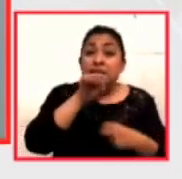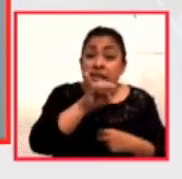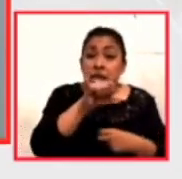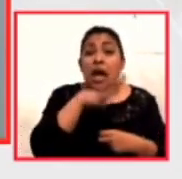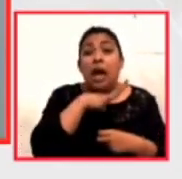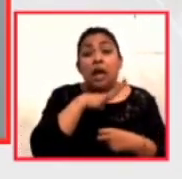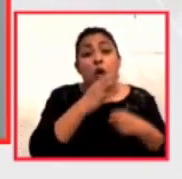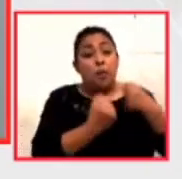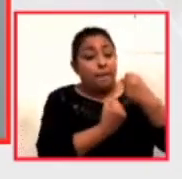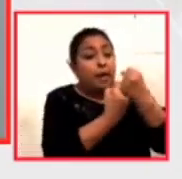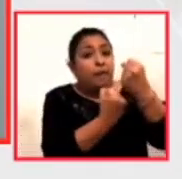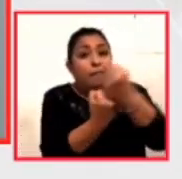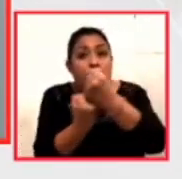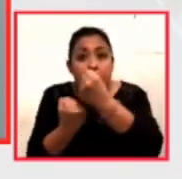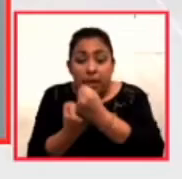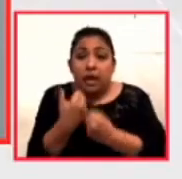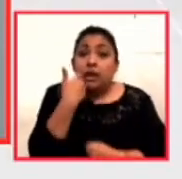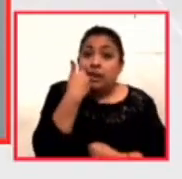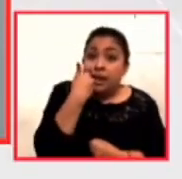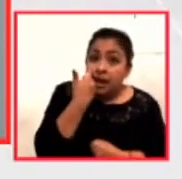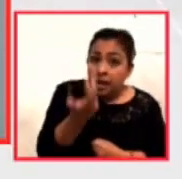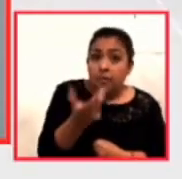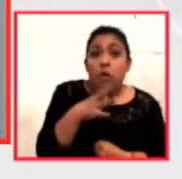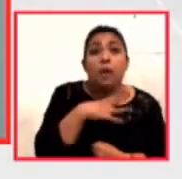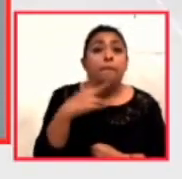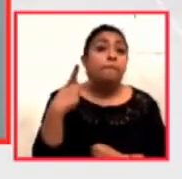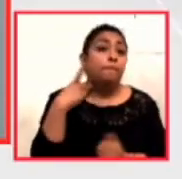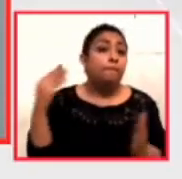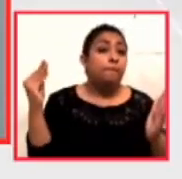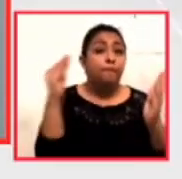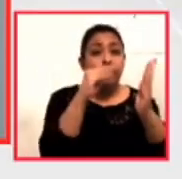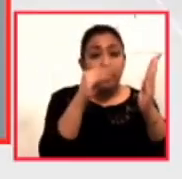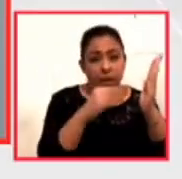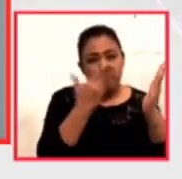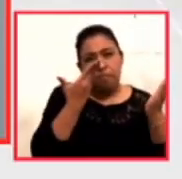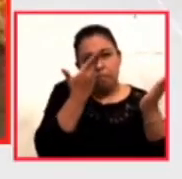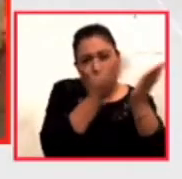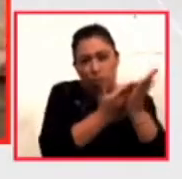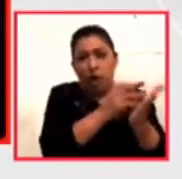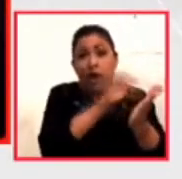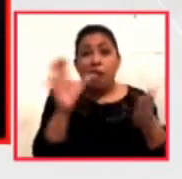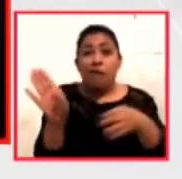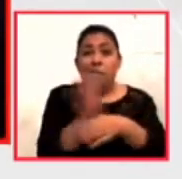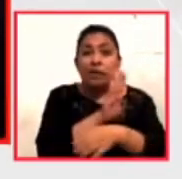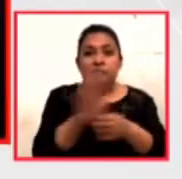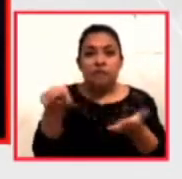bases de lo que queremos sea como una política pública y en beneficio de la danza.